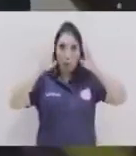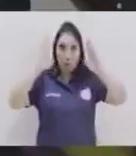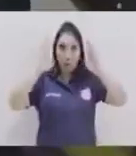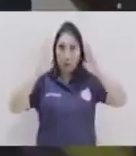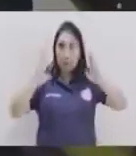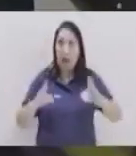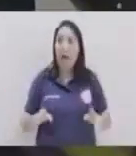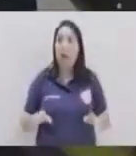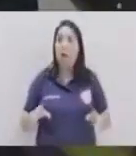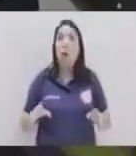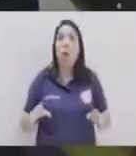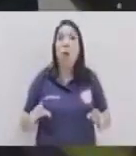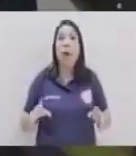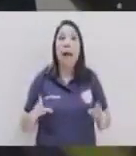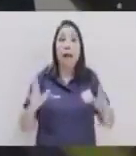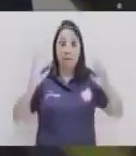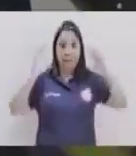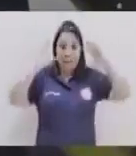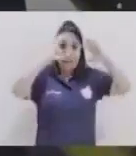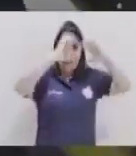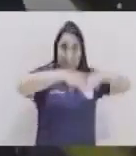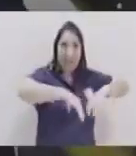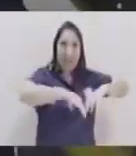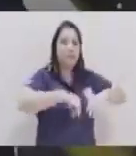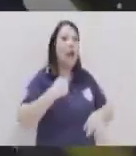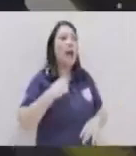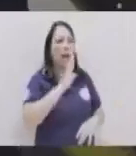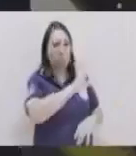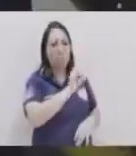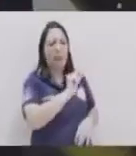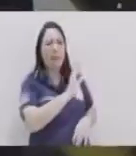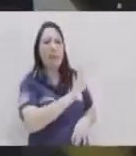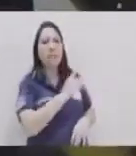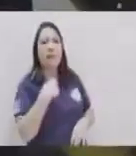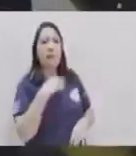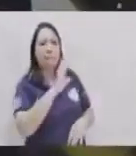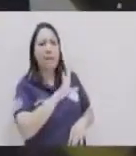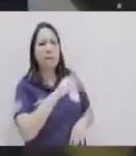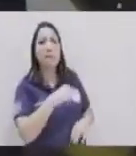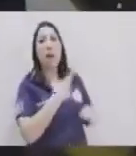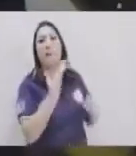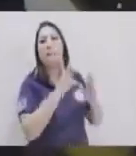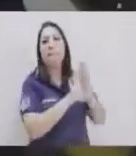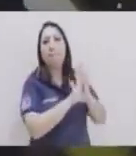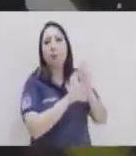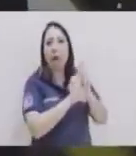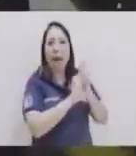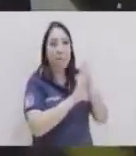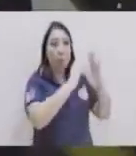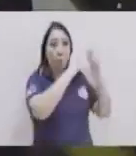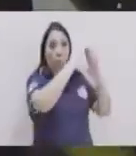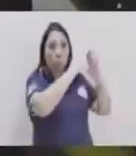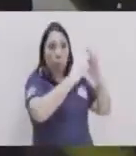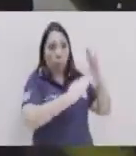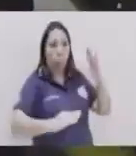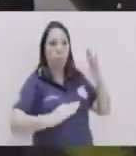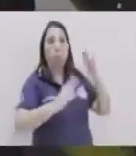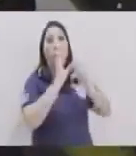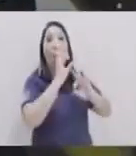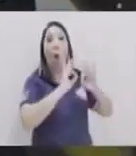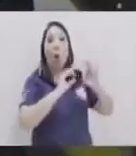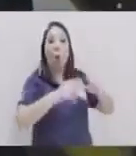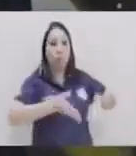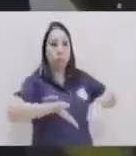el desastre, hasta en el momento en el que ocurría un deslizamiento, una